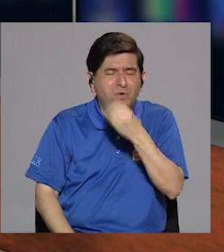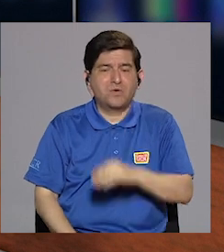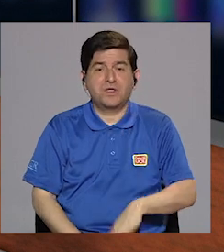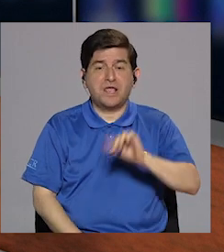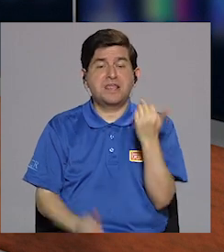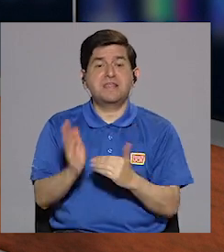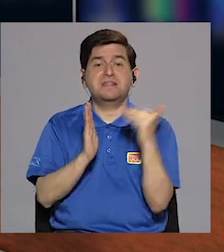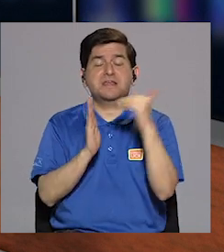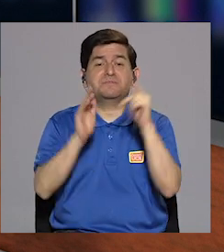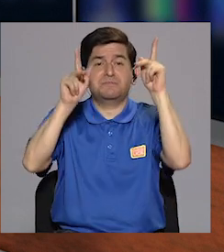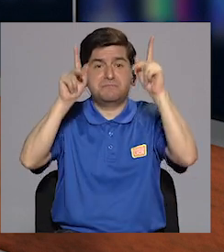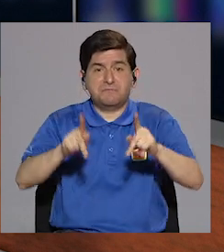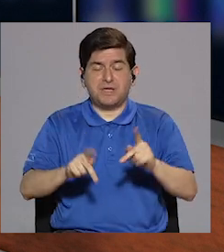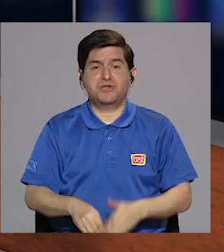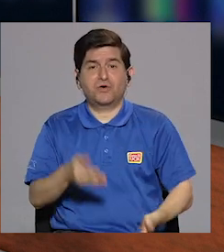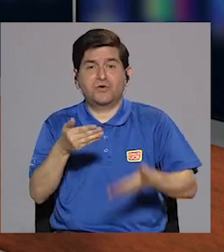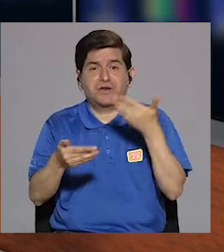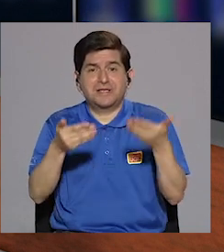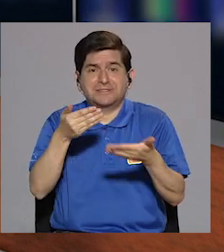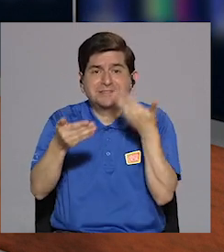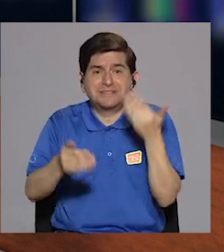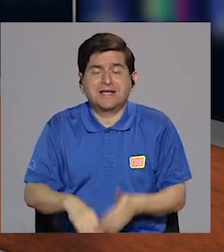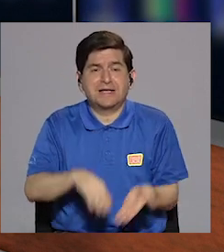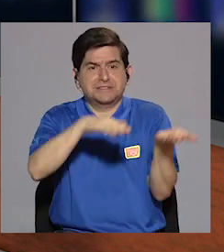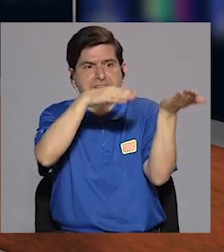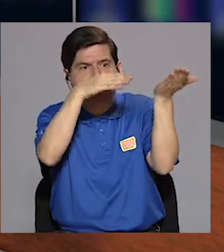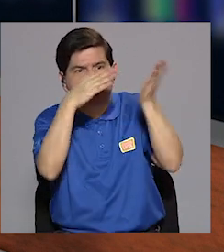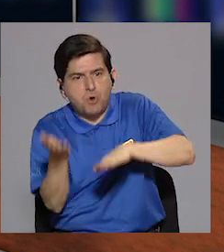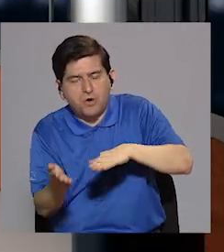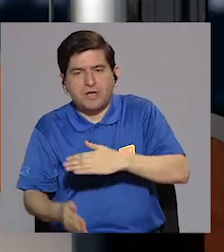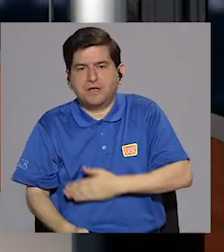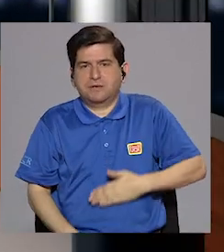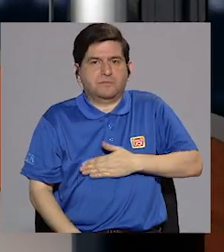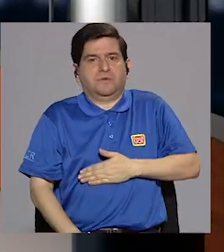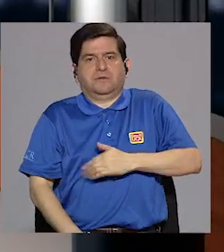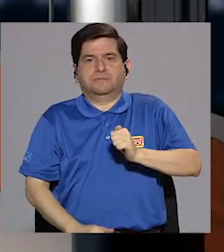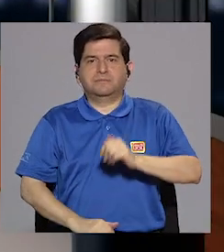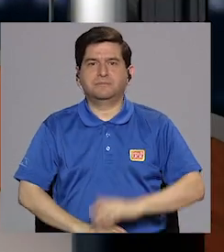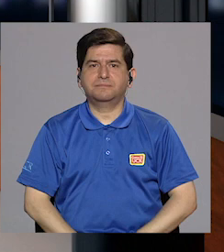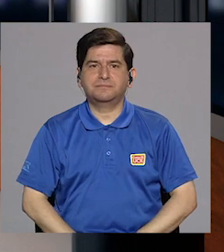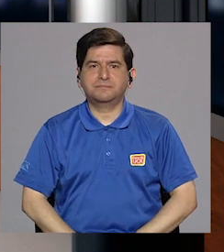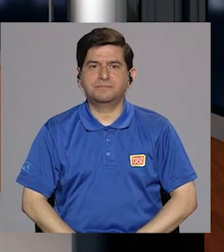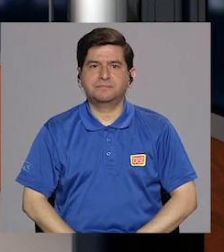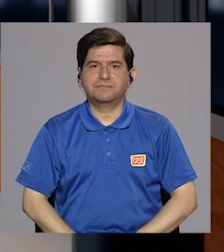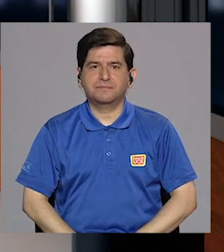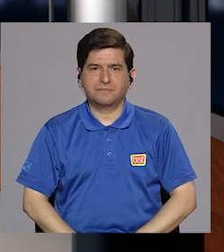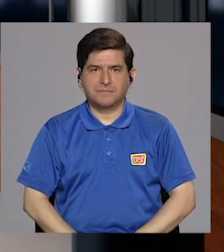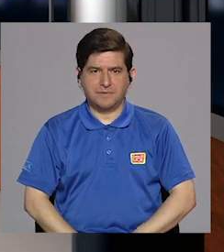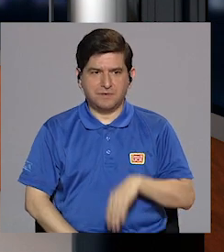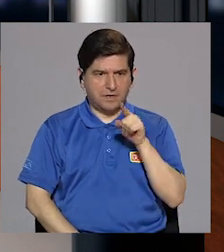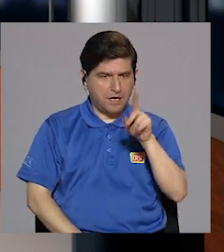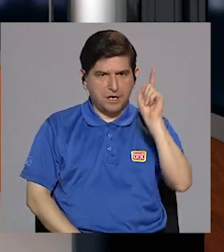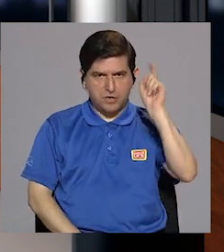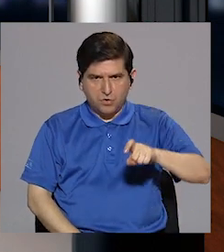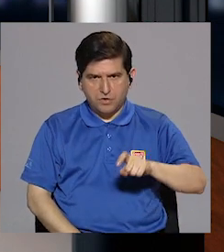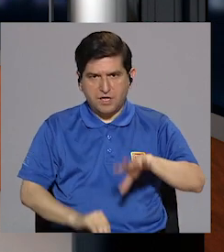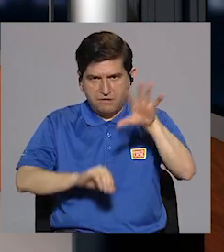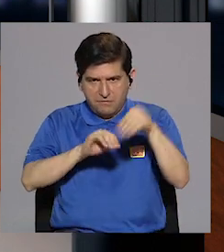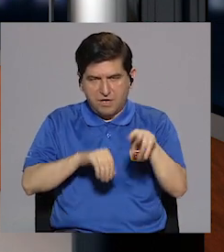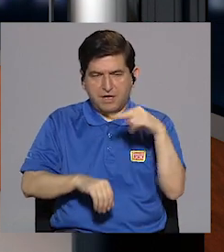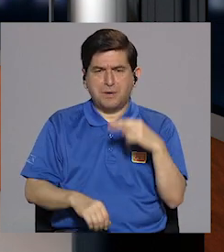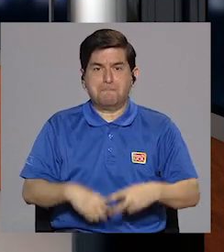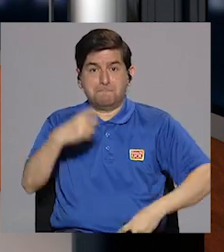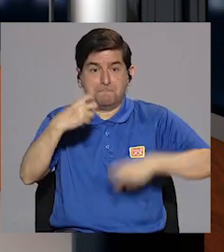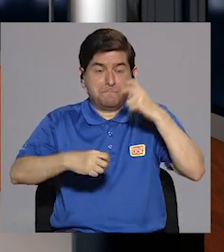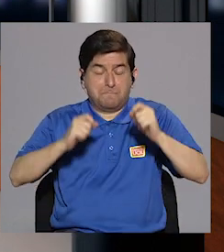millones de seres humanos al borde de morir de hambre. Esto debería, además de ser noticia, un escándalo